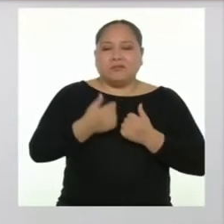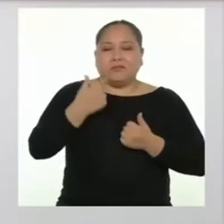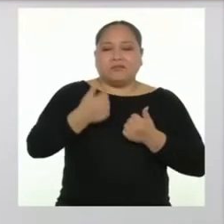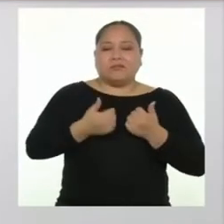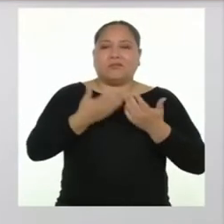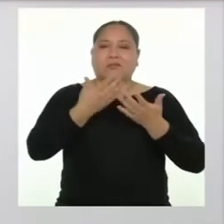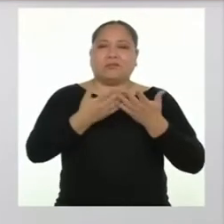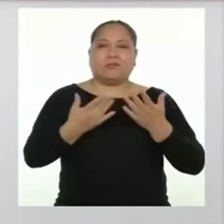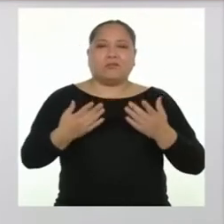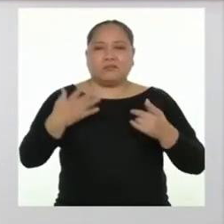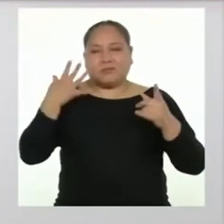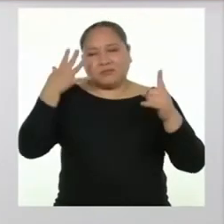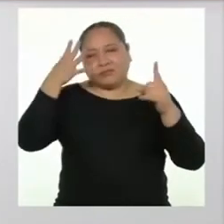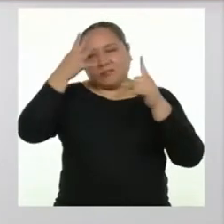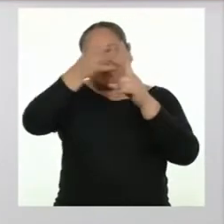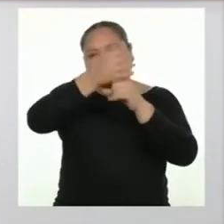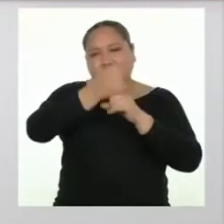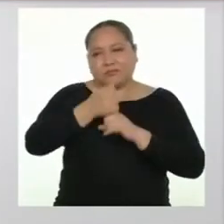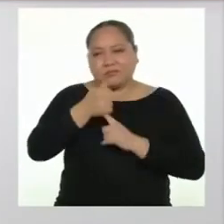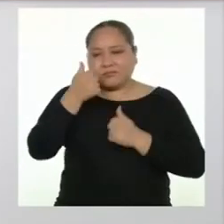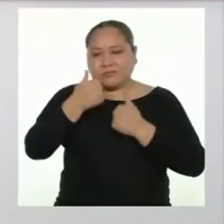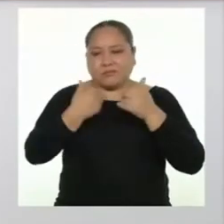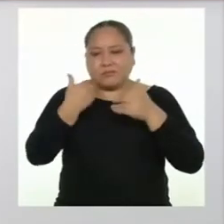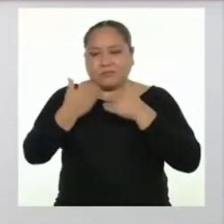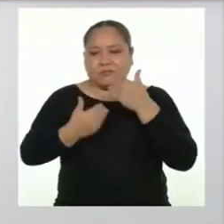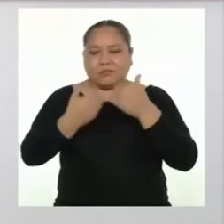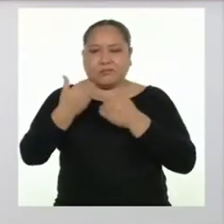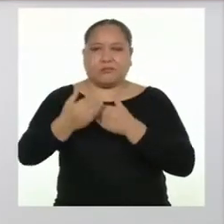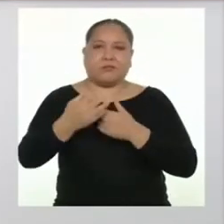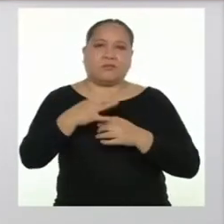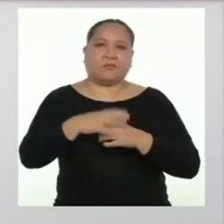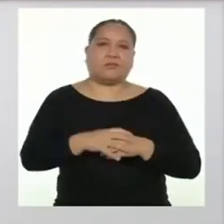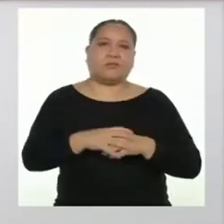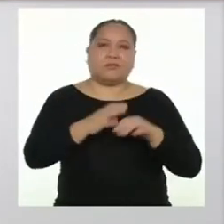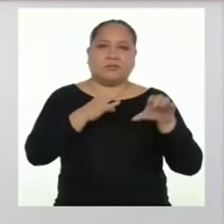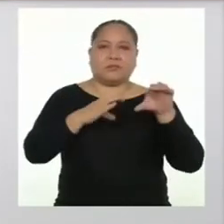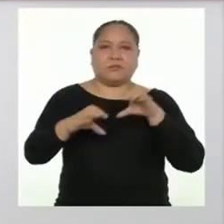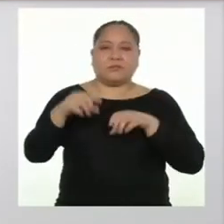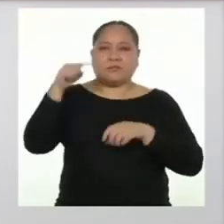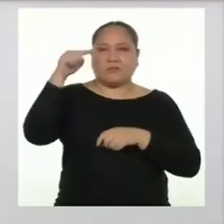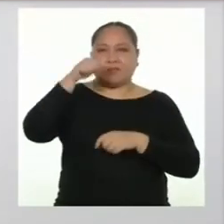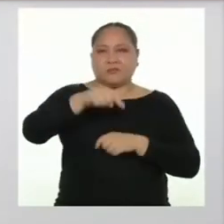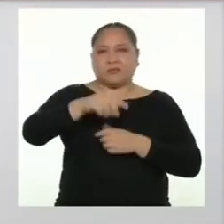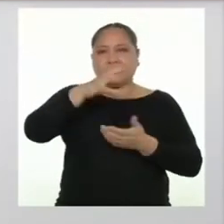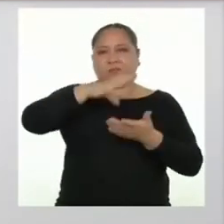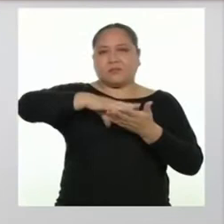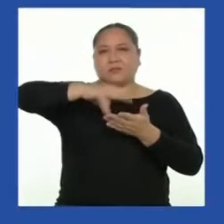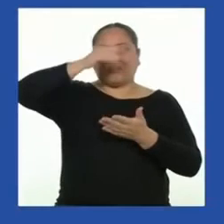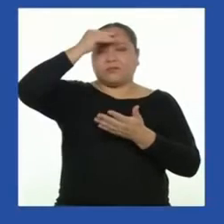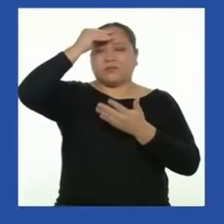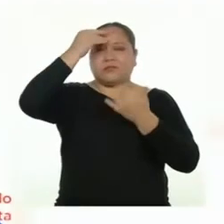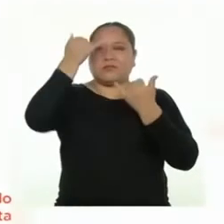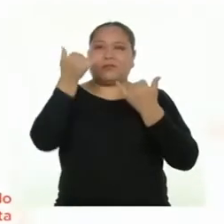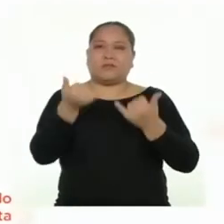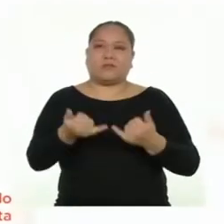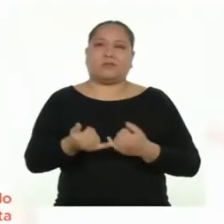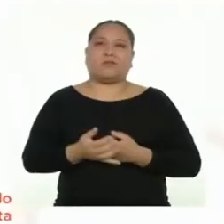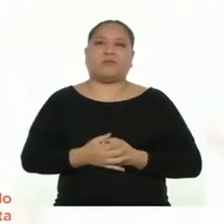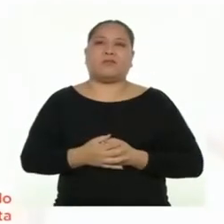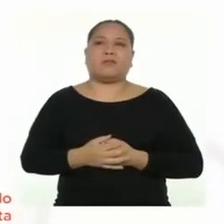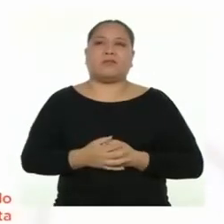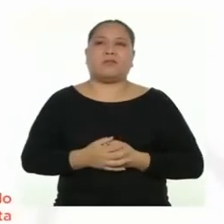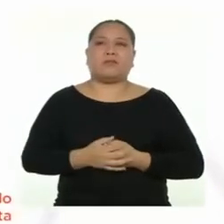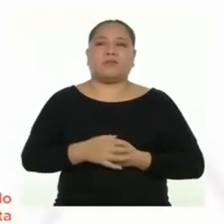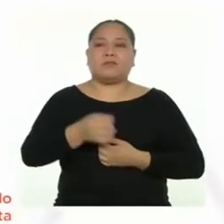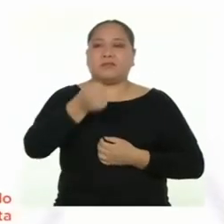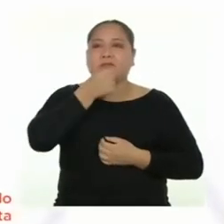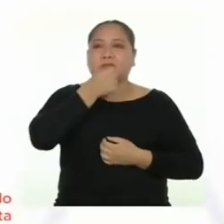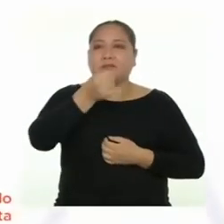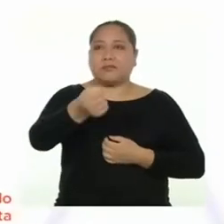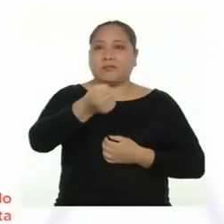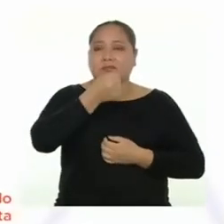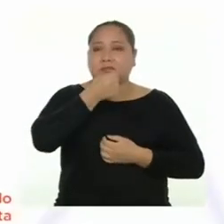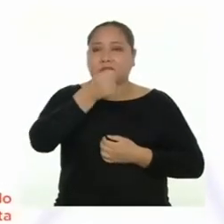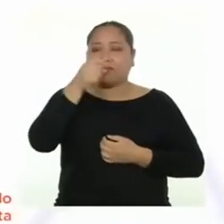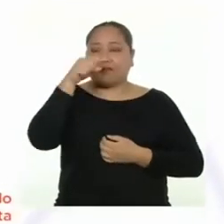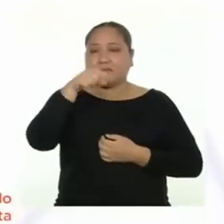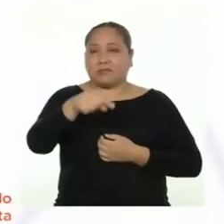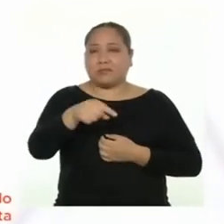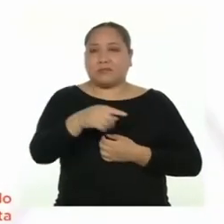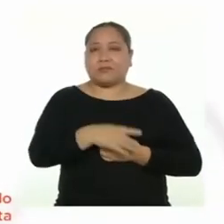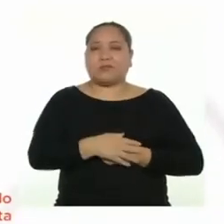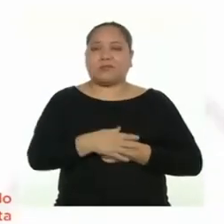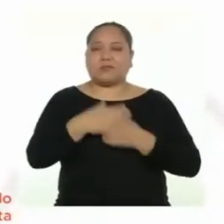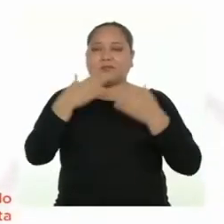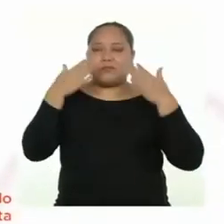debemos cumplir y cuáles son las pautas a seguir. Eso es lo que aprenderemos hoy. La entrevista es un